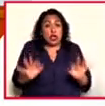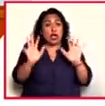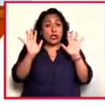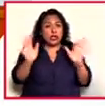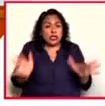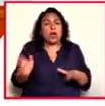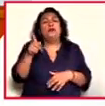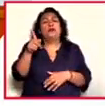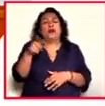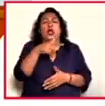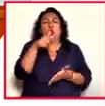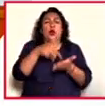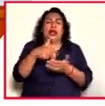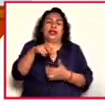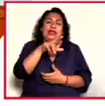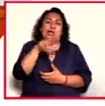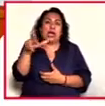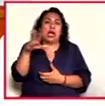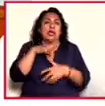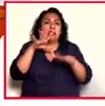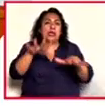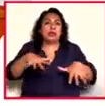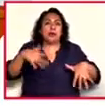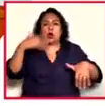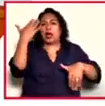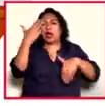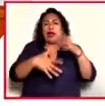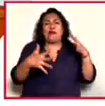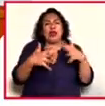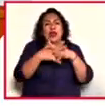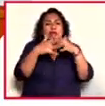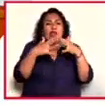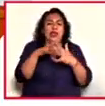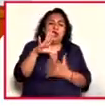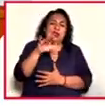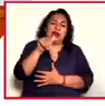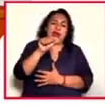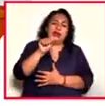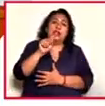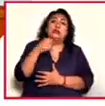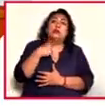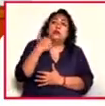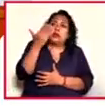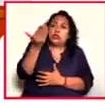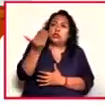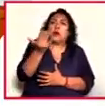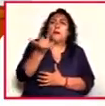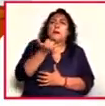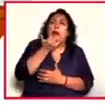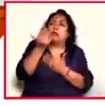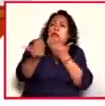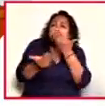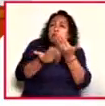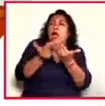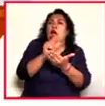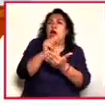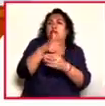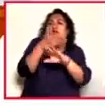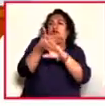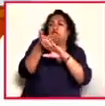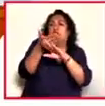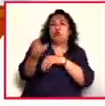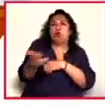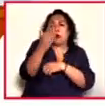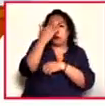Roo la ceremonia Fin de la Guerra de Castas, petición de perdón por agravios al pueblo maya. En presencia de autoridades de las principales